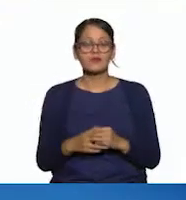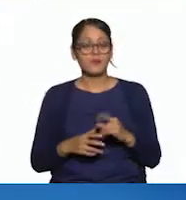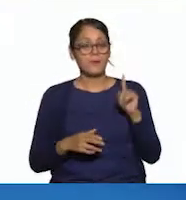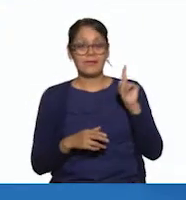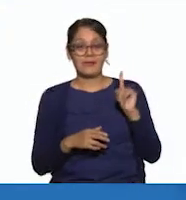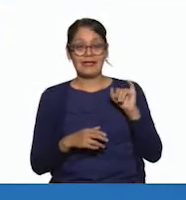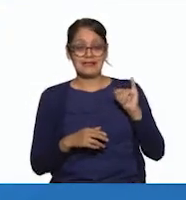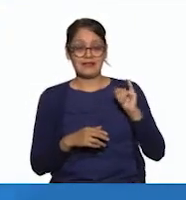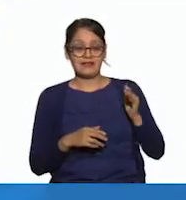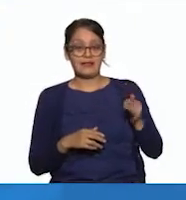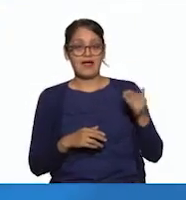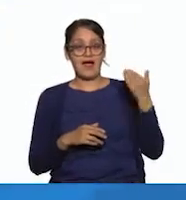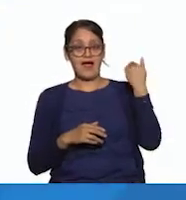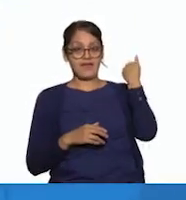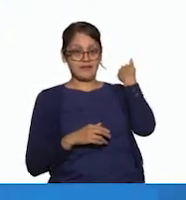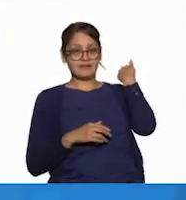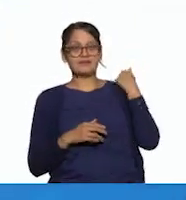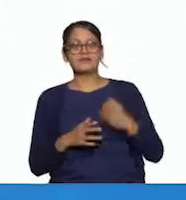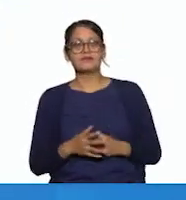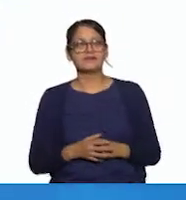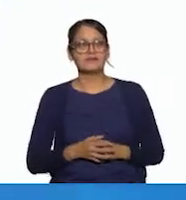diagonal izquierda atrás,